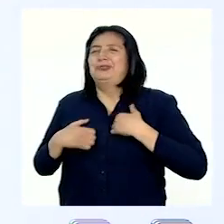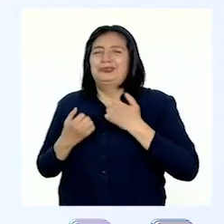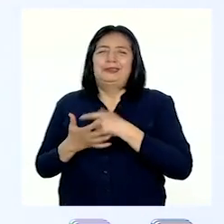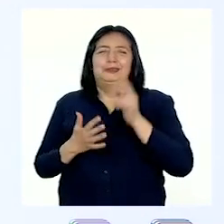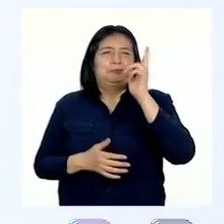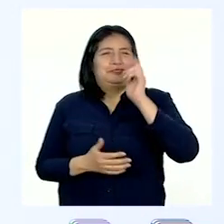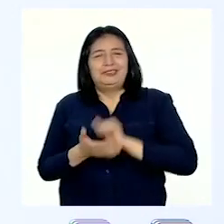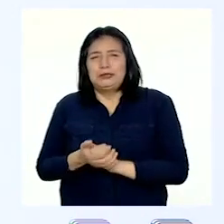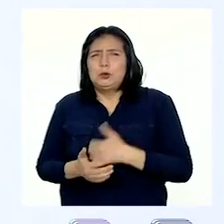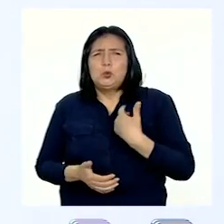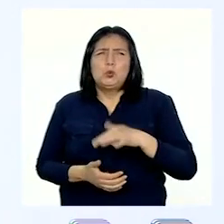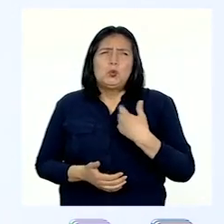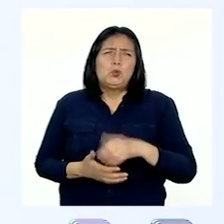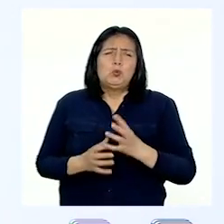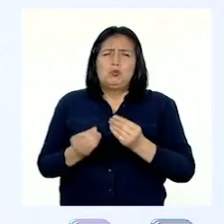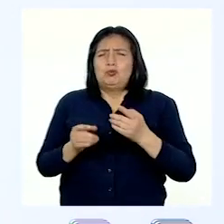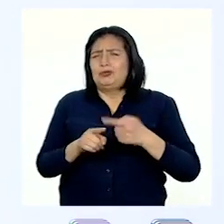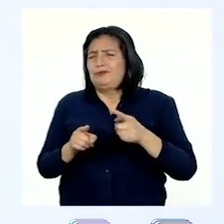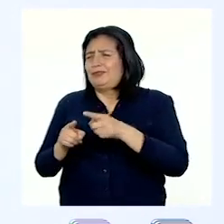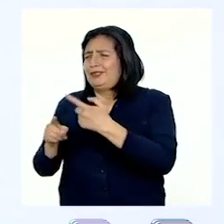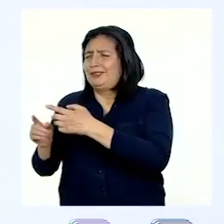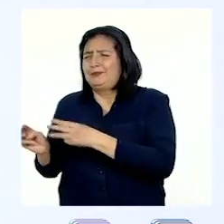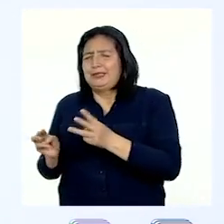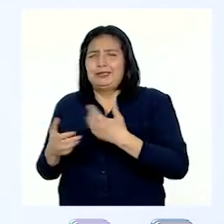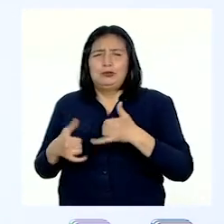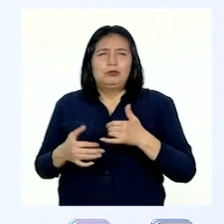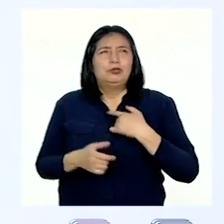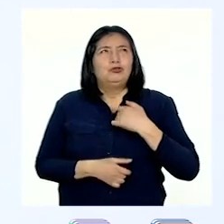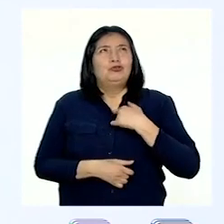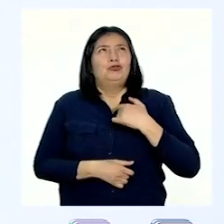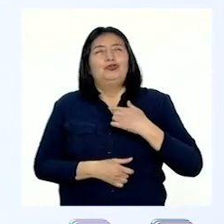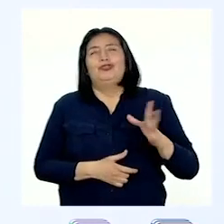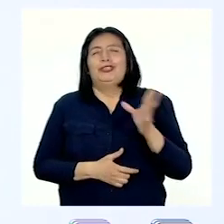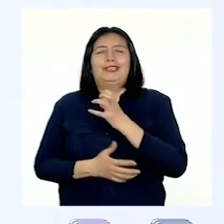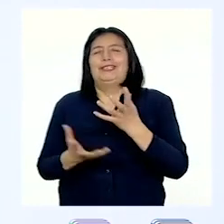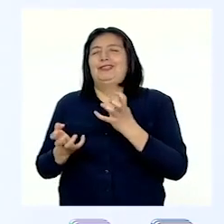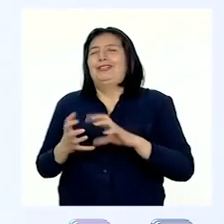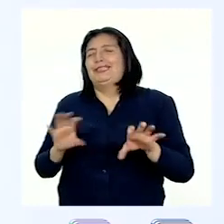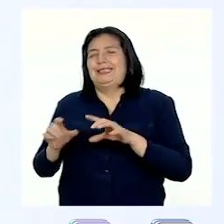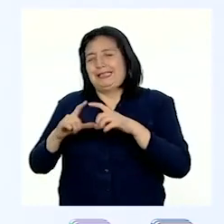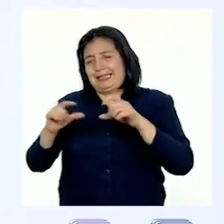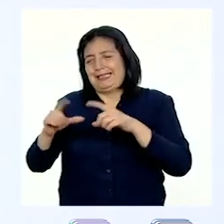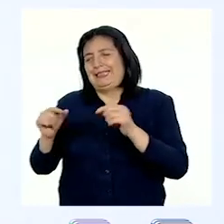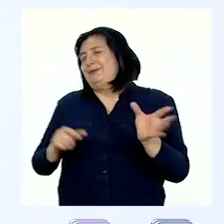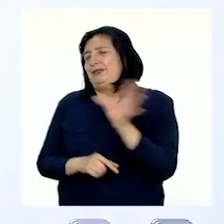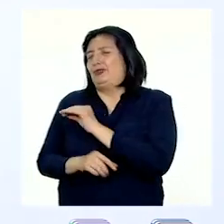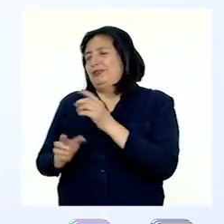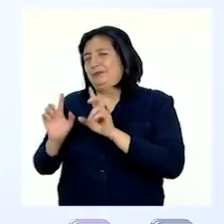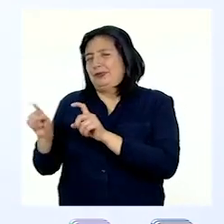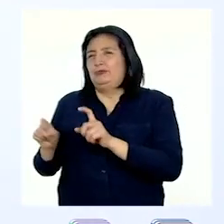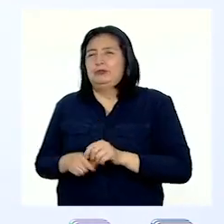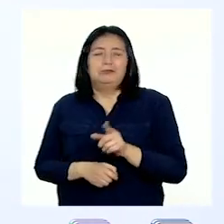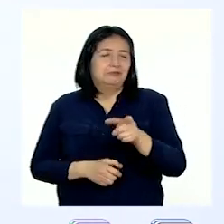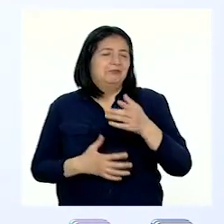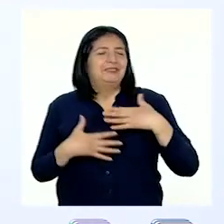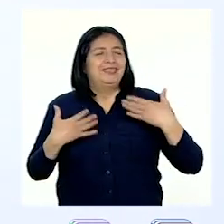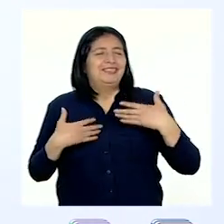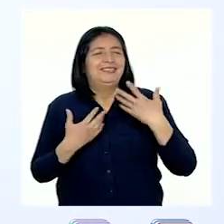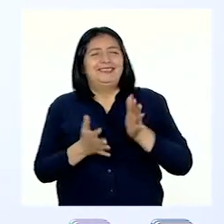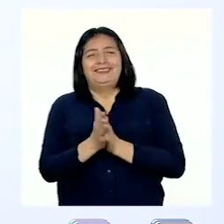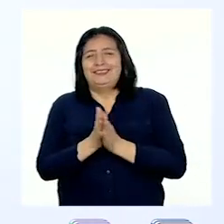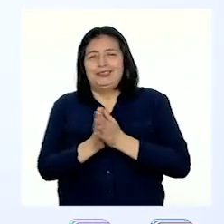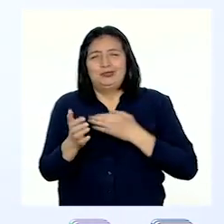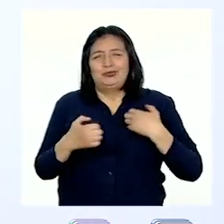profesor. Además, son tantas opciones para jugar que tengo ganas de hacer todas las tarjetas posibles para todas las preguntas. Me alegra que estés